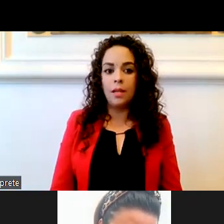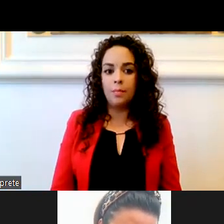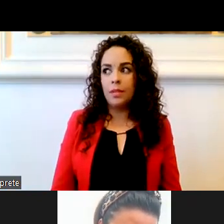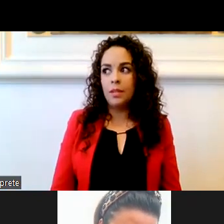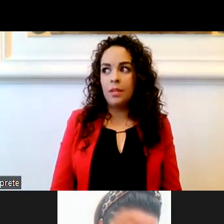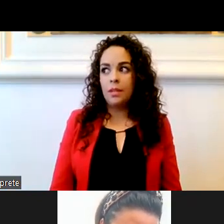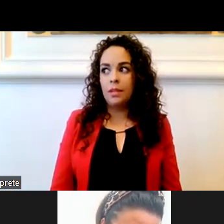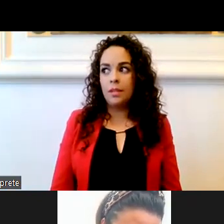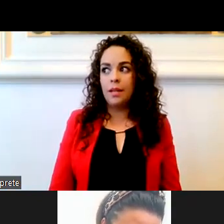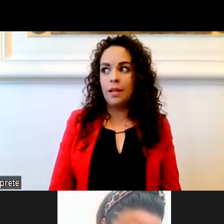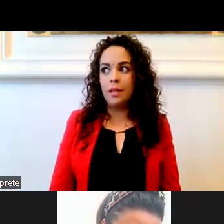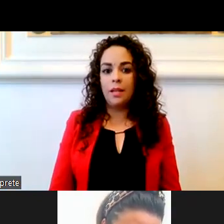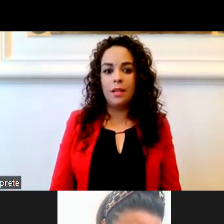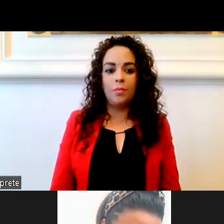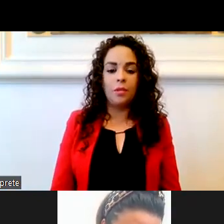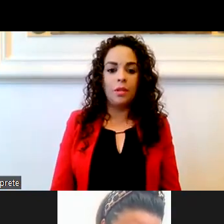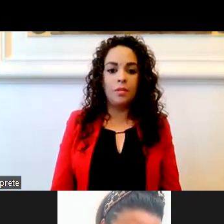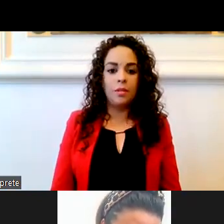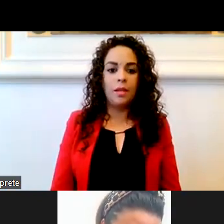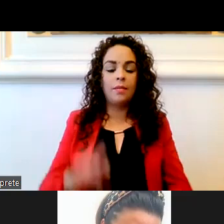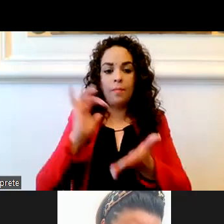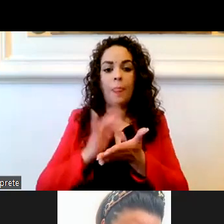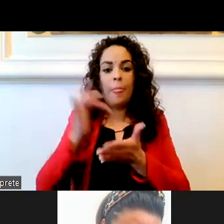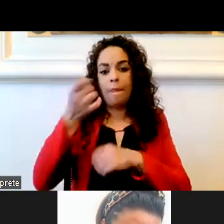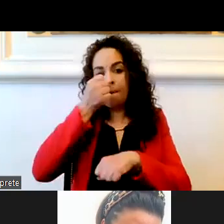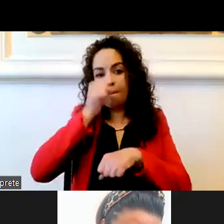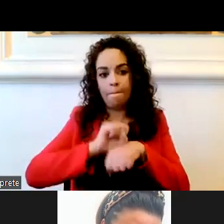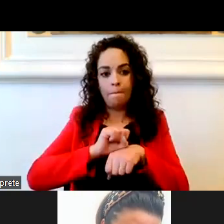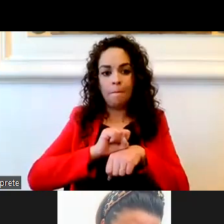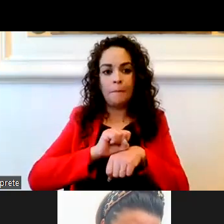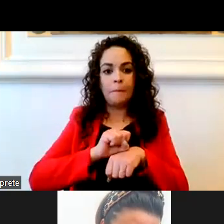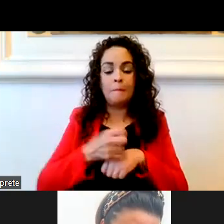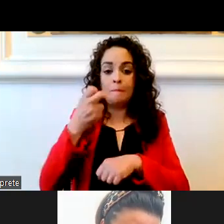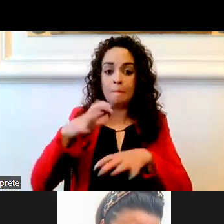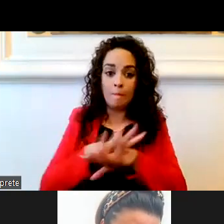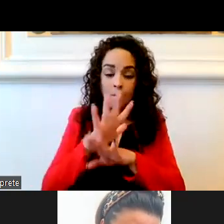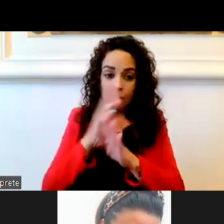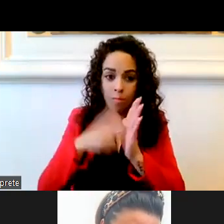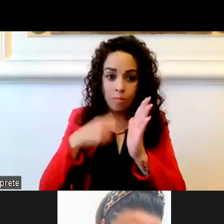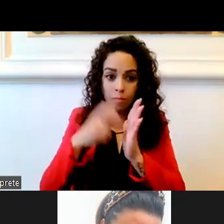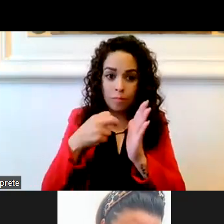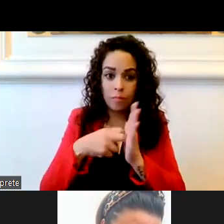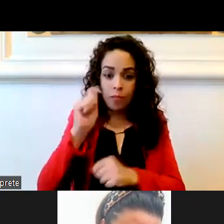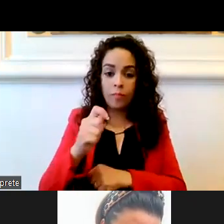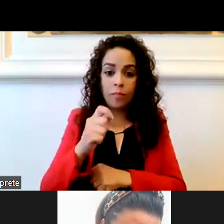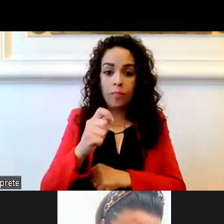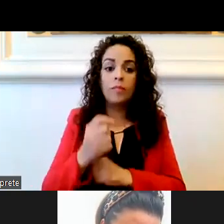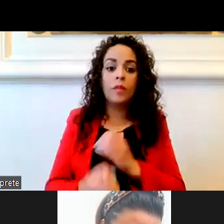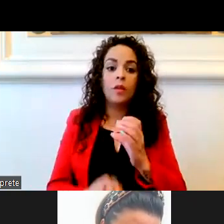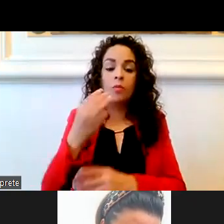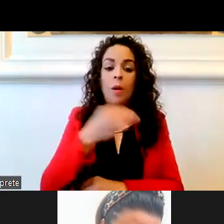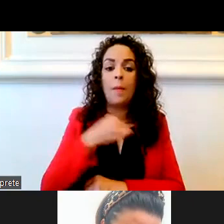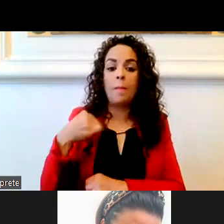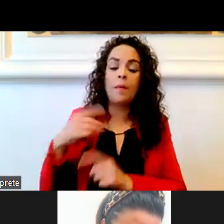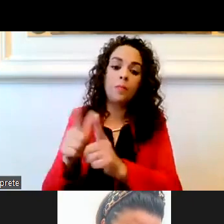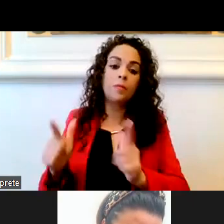Gracias, secretaria. Diputados y diputadas, esta modificación responde a la nueva conformación del Grupo Parlamentario de Acción Nacional, donde